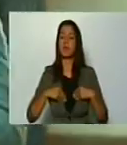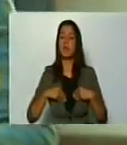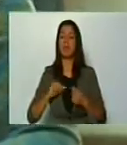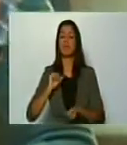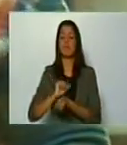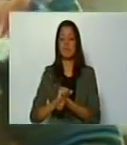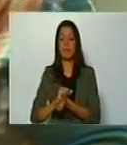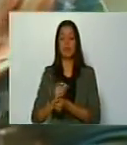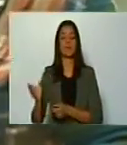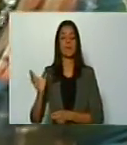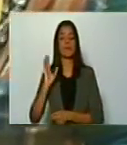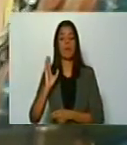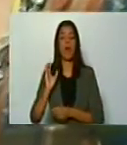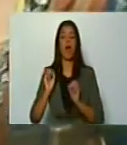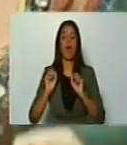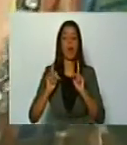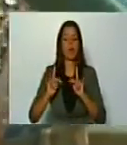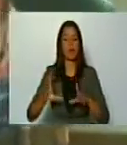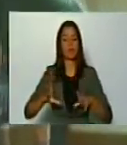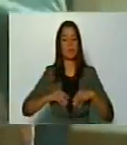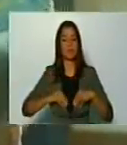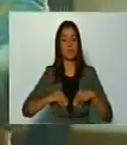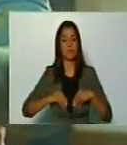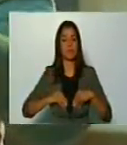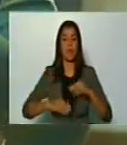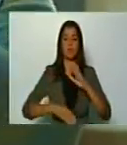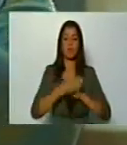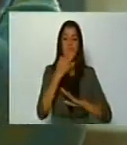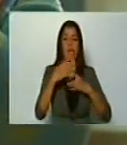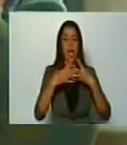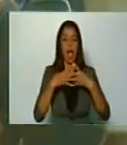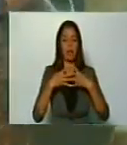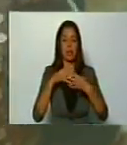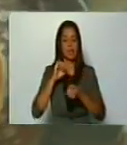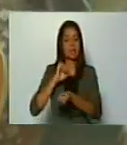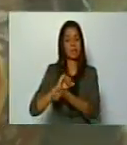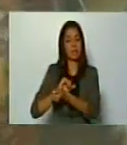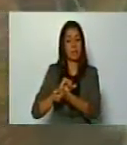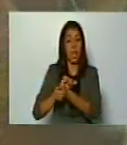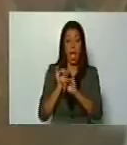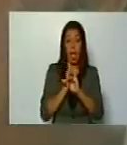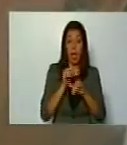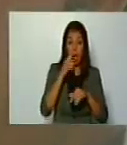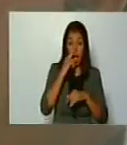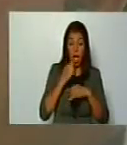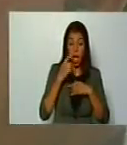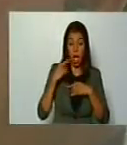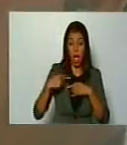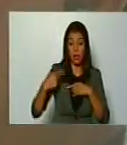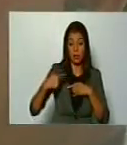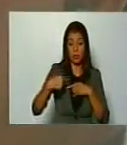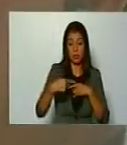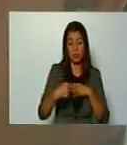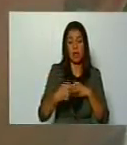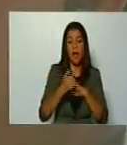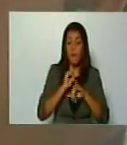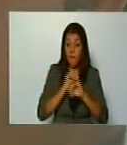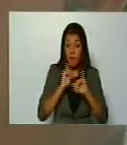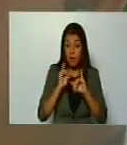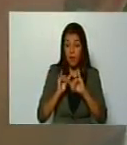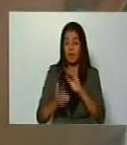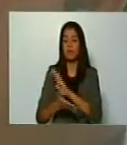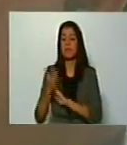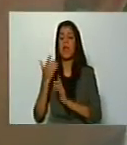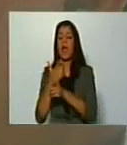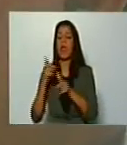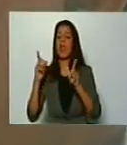cárcel. Y cuando salió de la cárcel para conquistar el poder político, Hugo Chávez